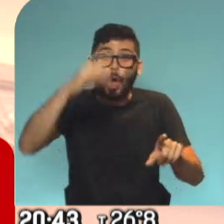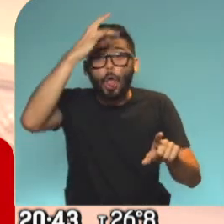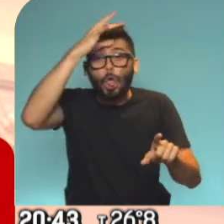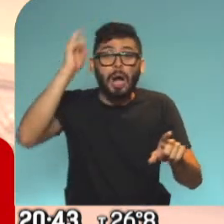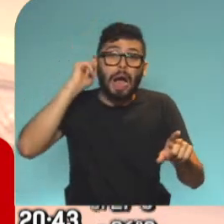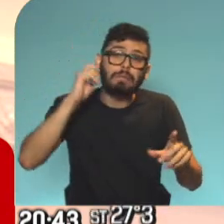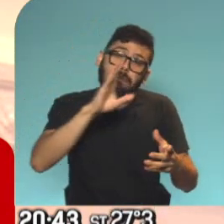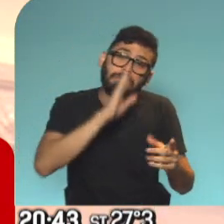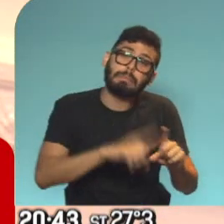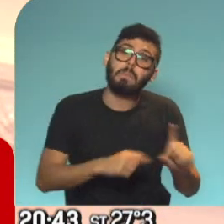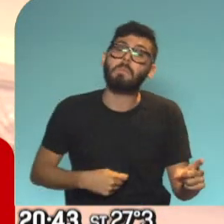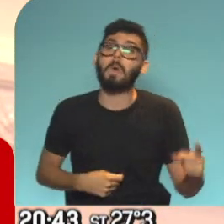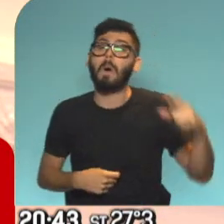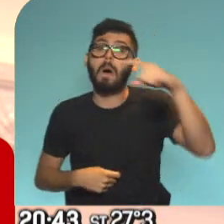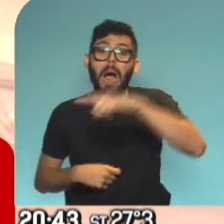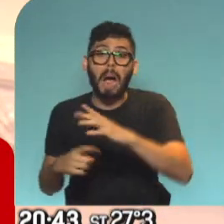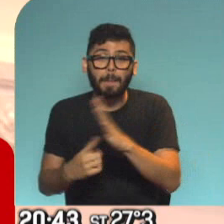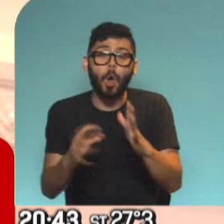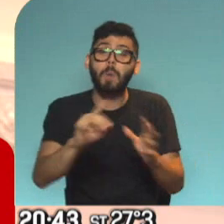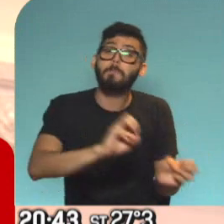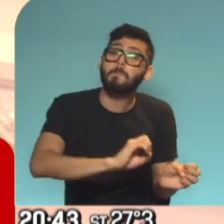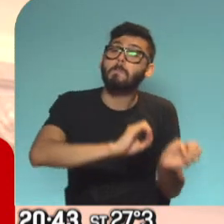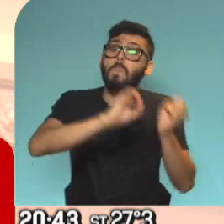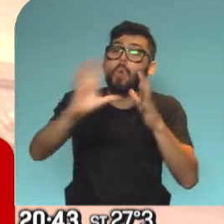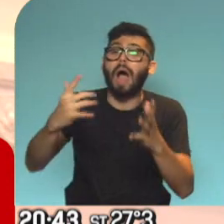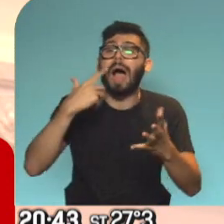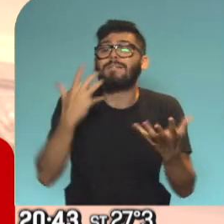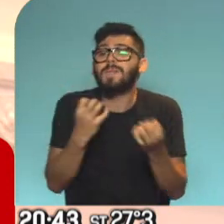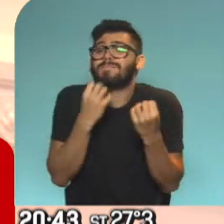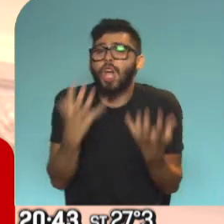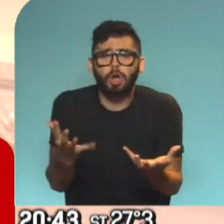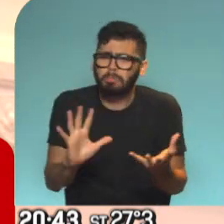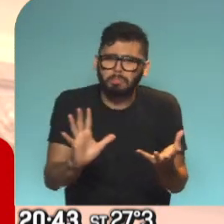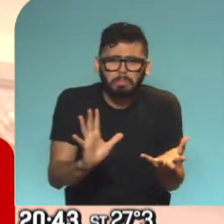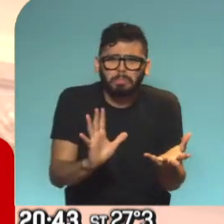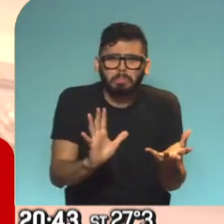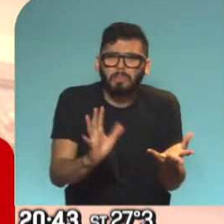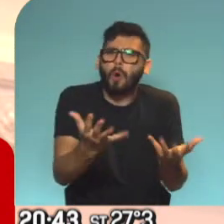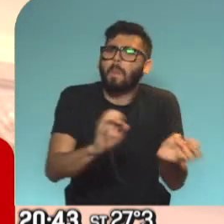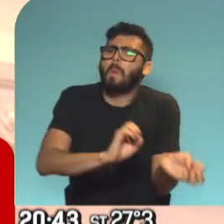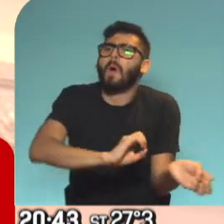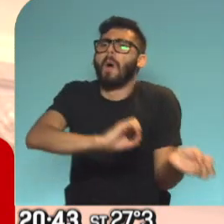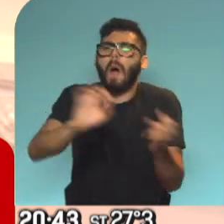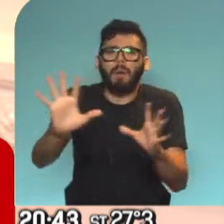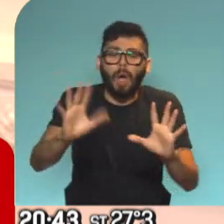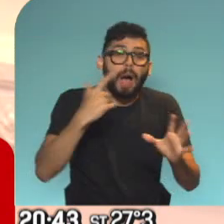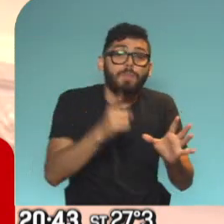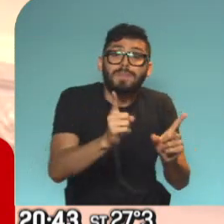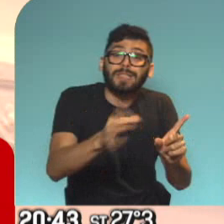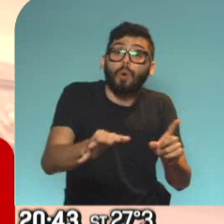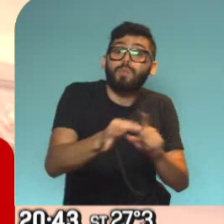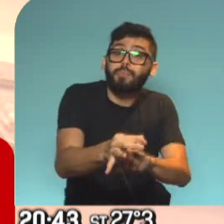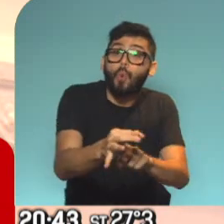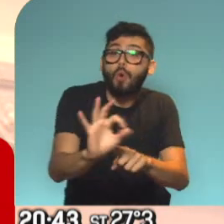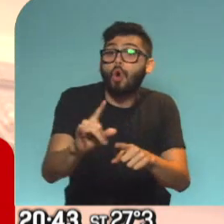no se tengan que mudar a buscar un destino, sino que lo puedan hacer en la ciudad, en el pueblo, en la provincia que